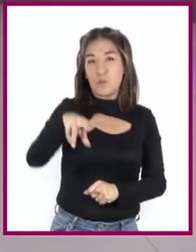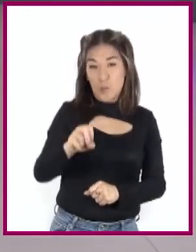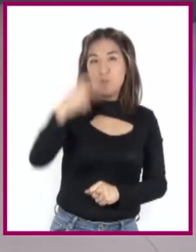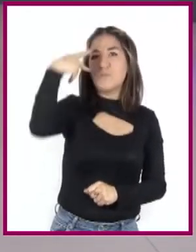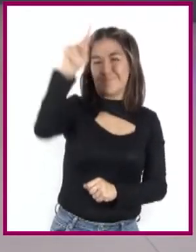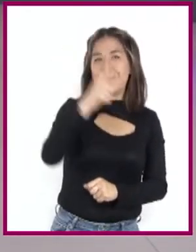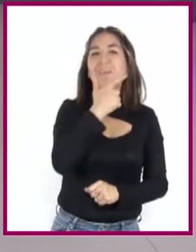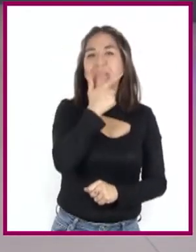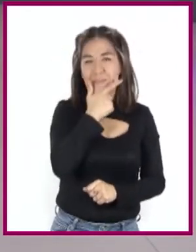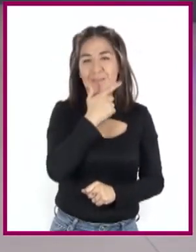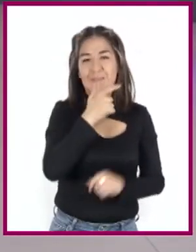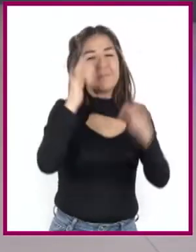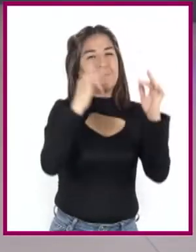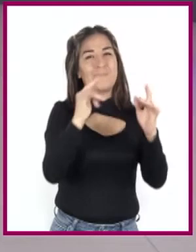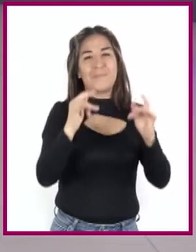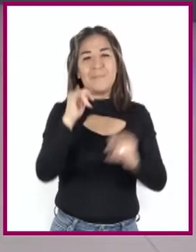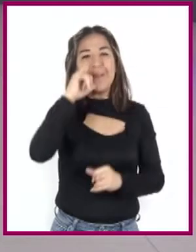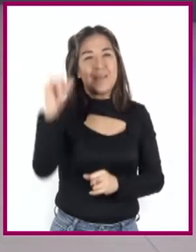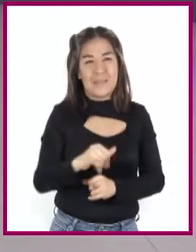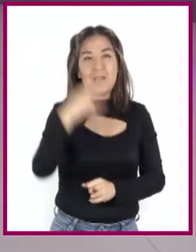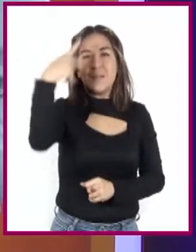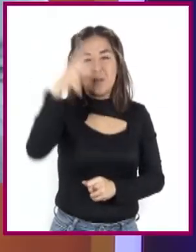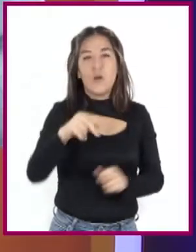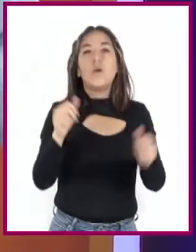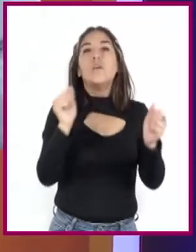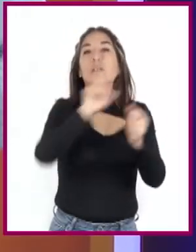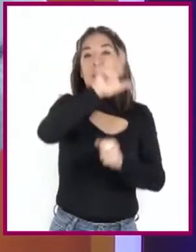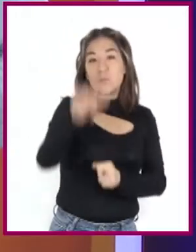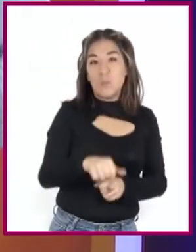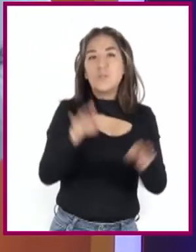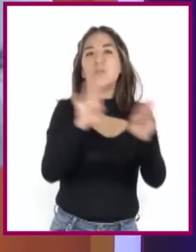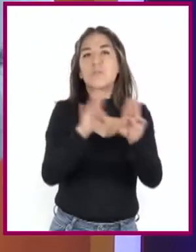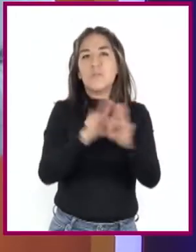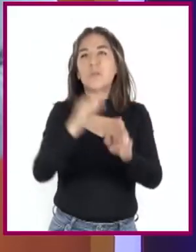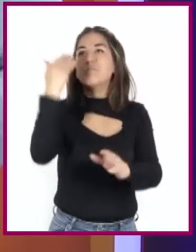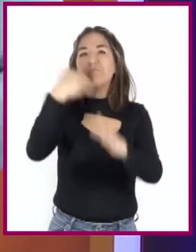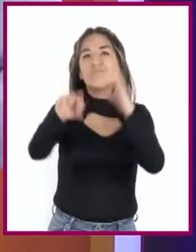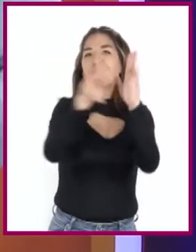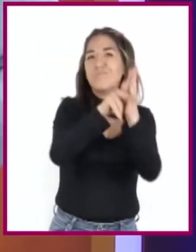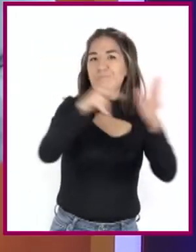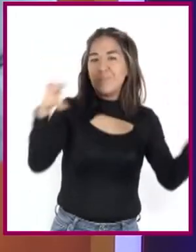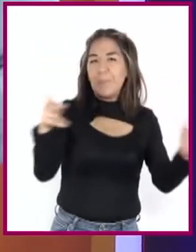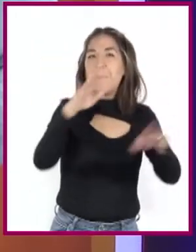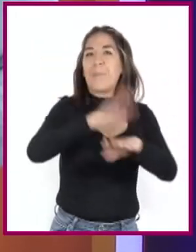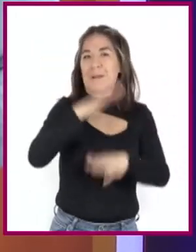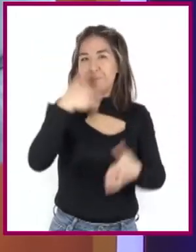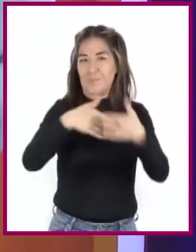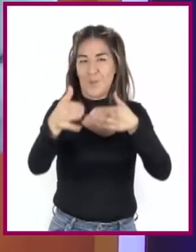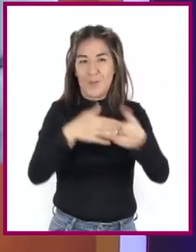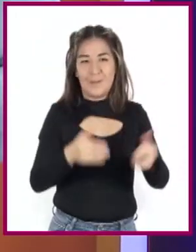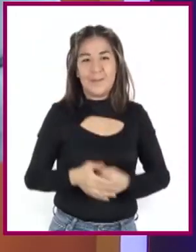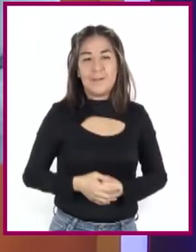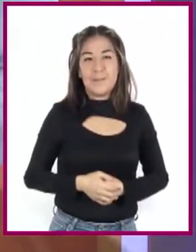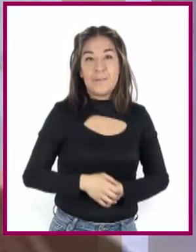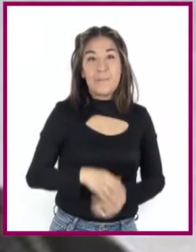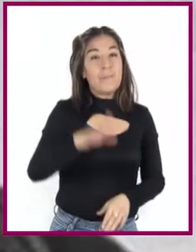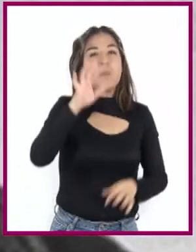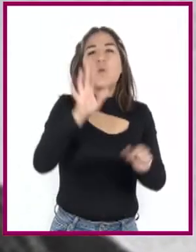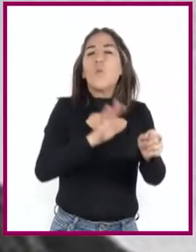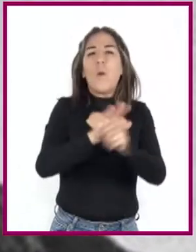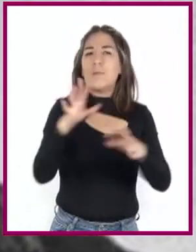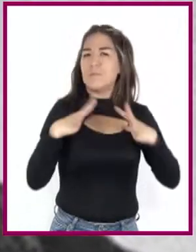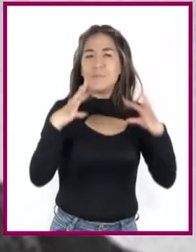que supuestamente fue publicado en la prensa. Sea como sea, el primer artilugio al que se le llamó teléfono